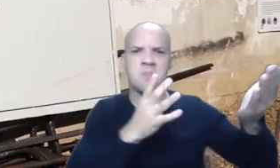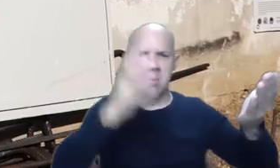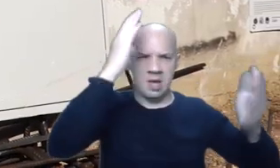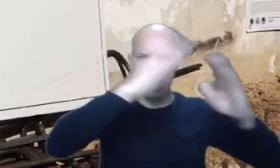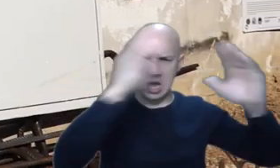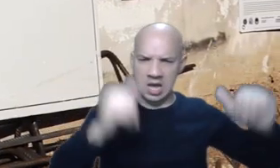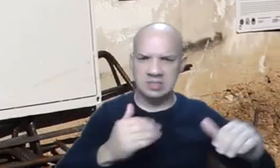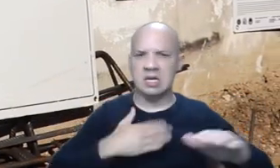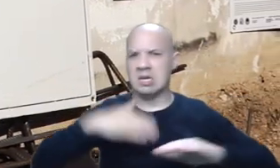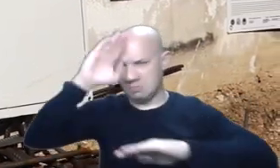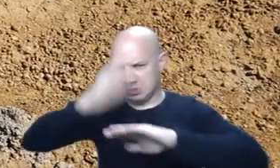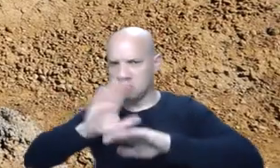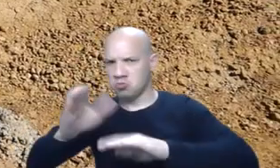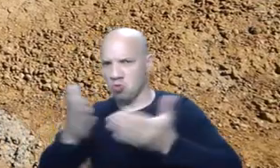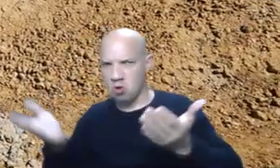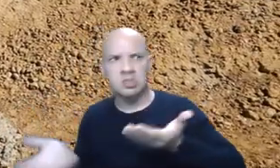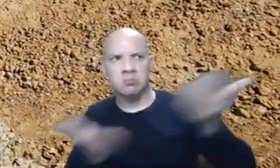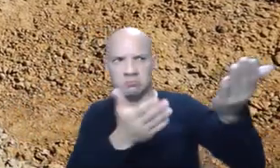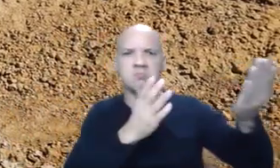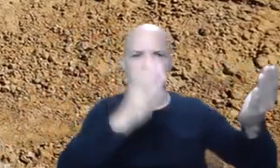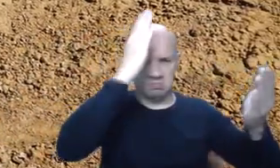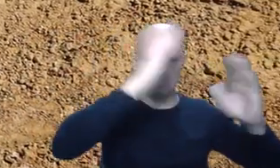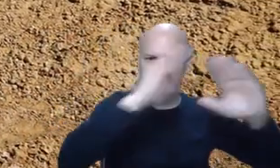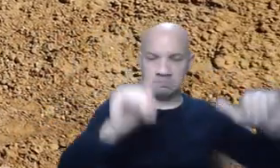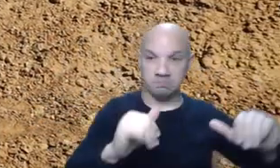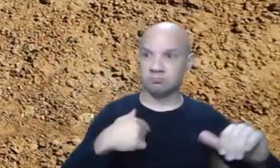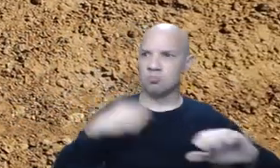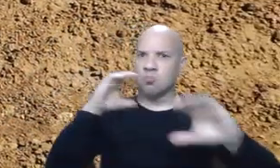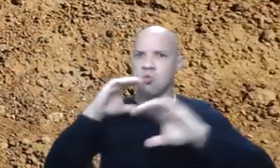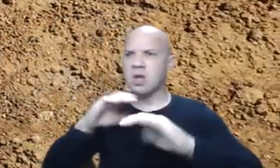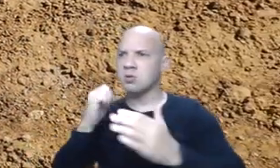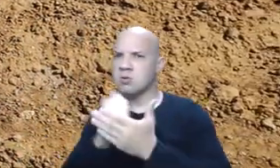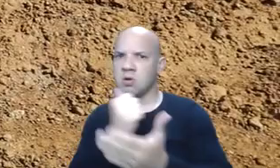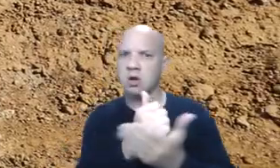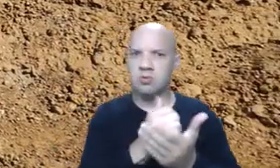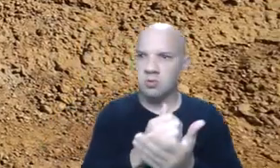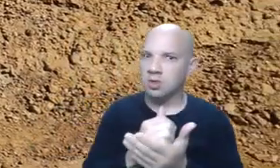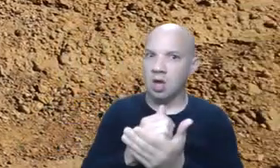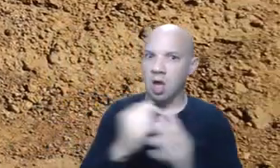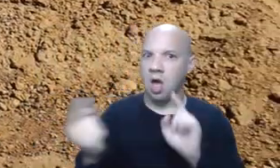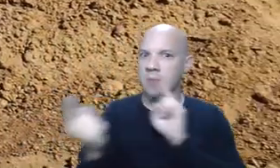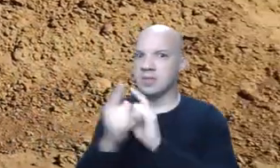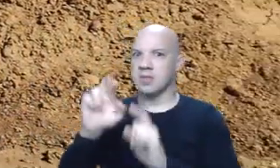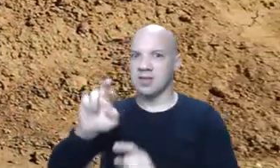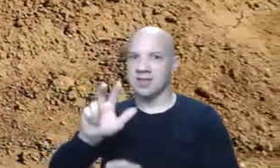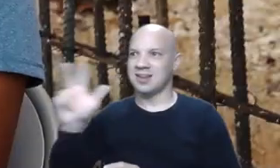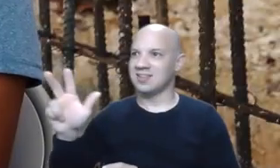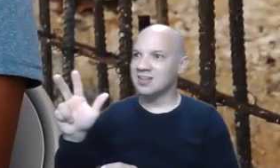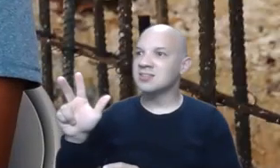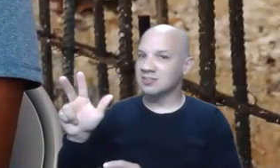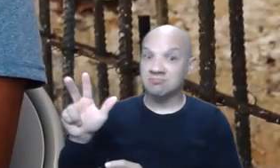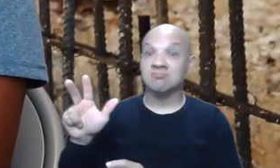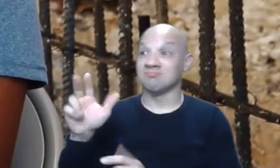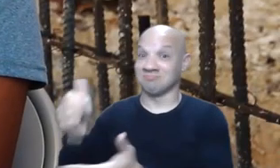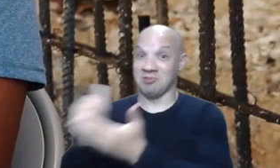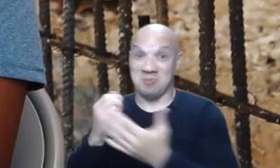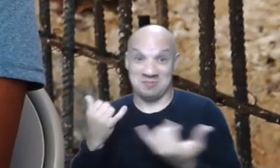buscar ayuda, me envían hacia R3, donde es que tengo la ayuda que me están dando ahora mismo. Pues para allá